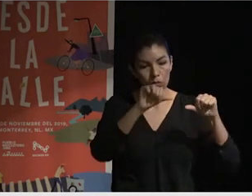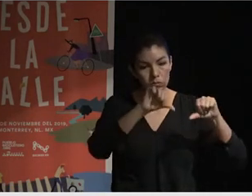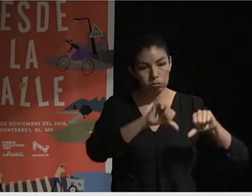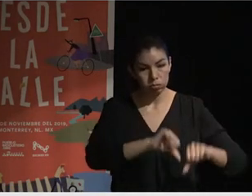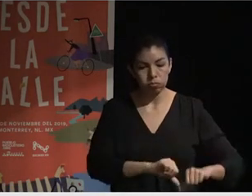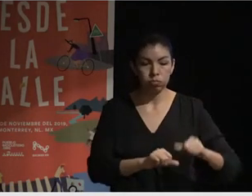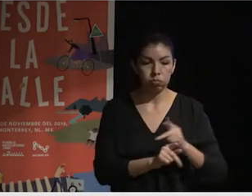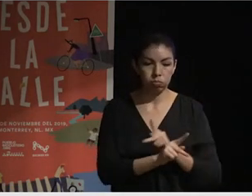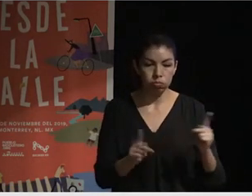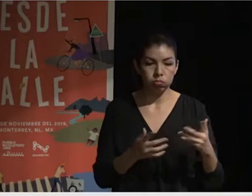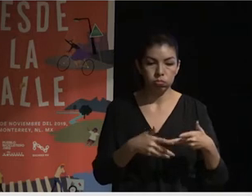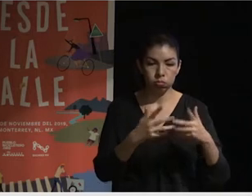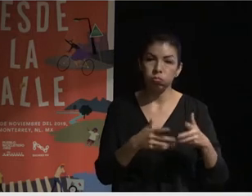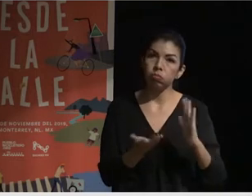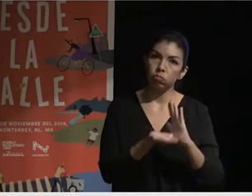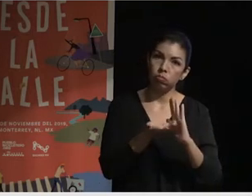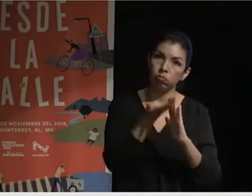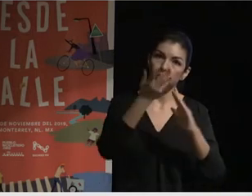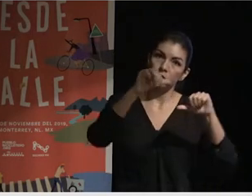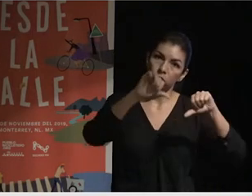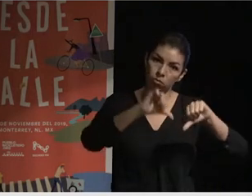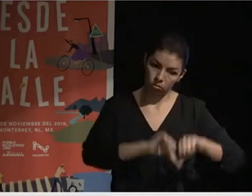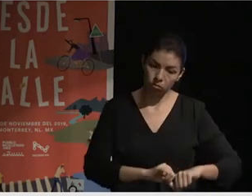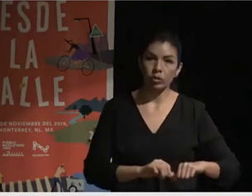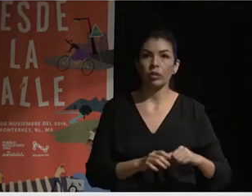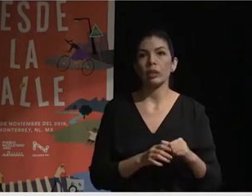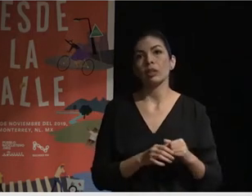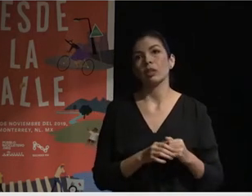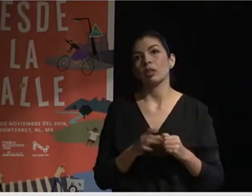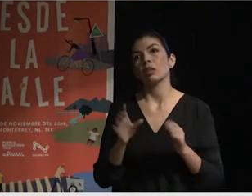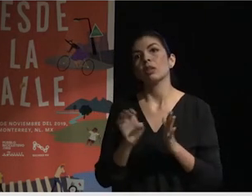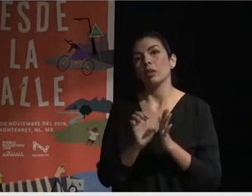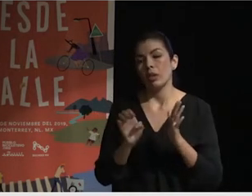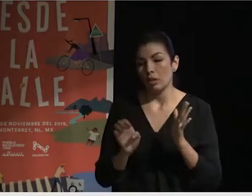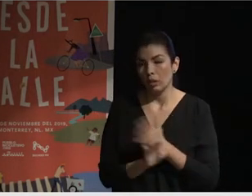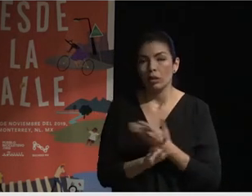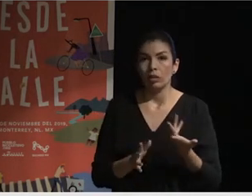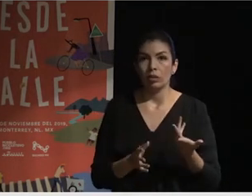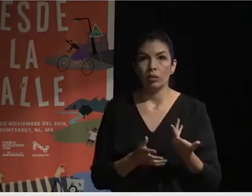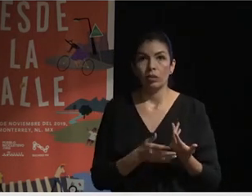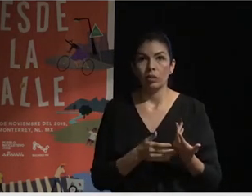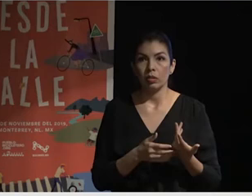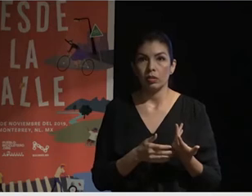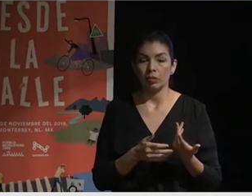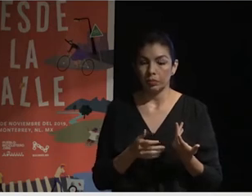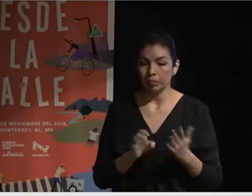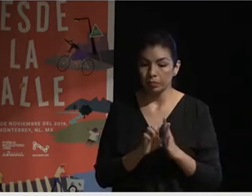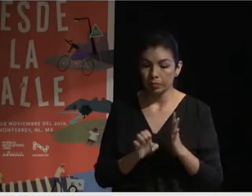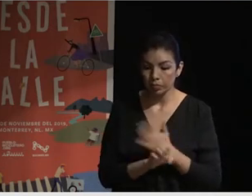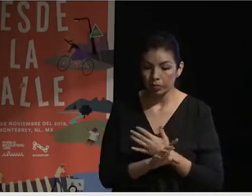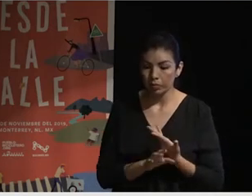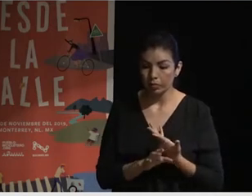el dinero financiero, ya ni siquiera para ser usado por los corporativos. Lo que les permite, y eso nos lo